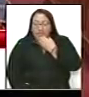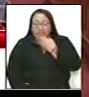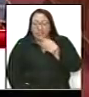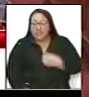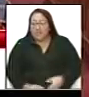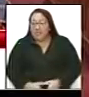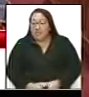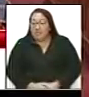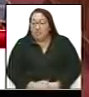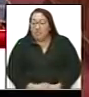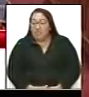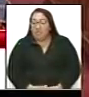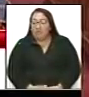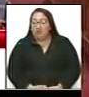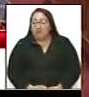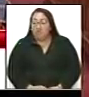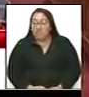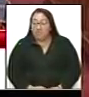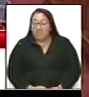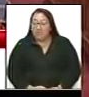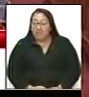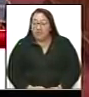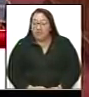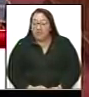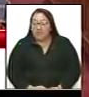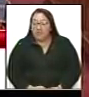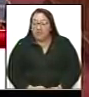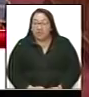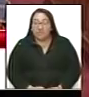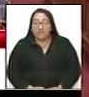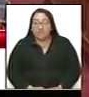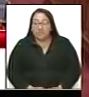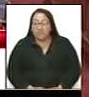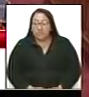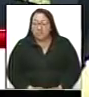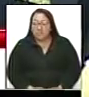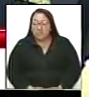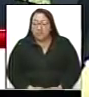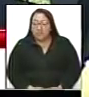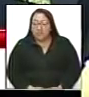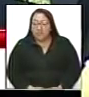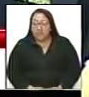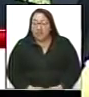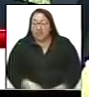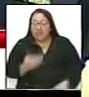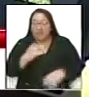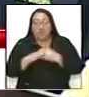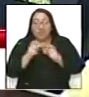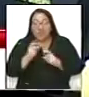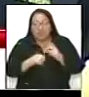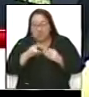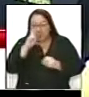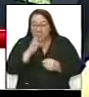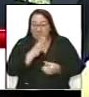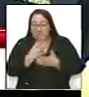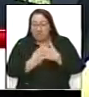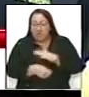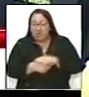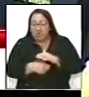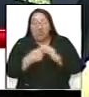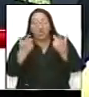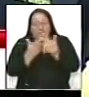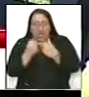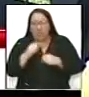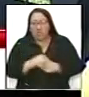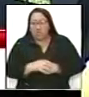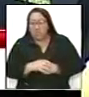La presidenta, es evidente que ningún peruano está de acuerdo o ha olvidado los actos de